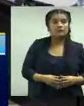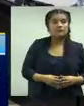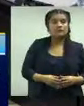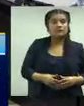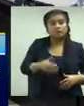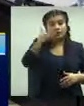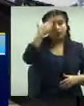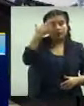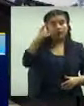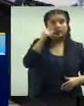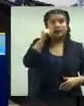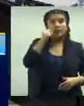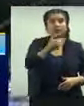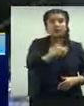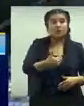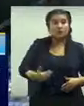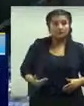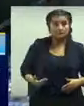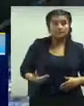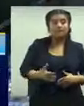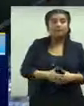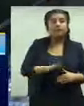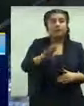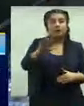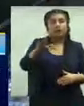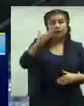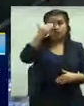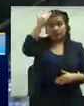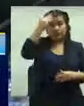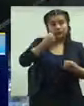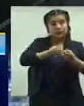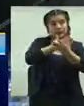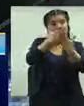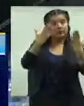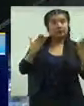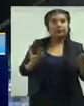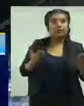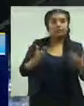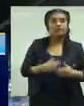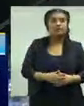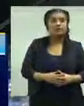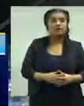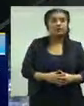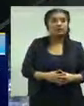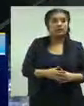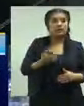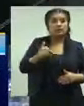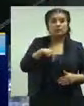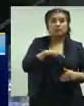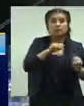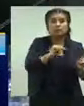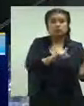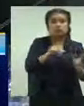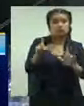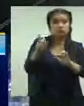Gracias, señor presidente y señores diputados, que tengan ustedes un buen día. La que preparamos nosotros.